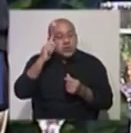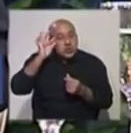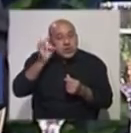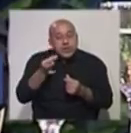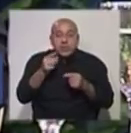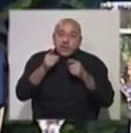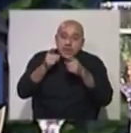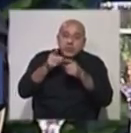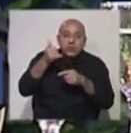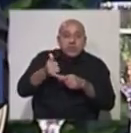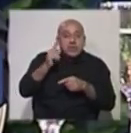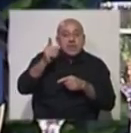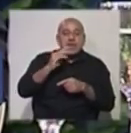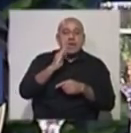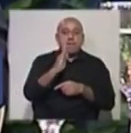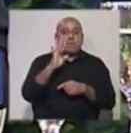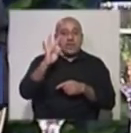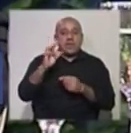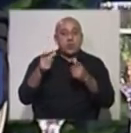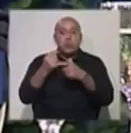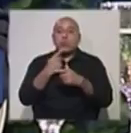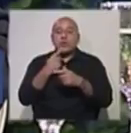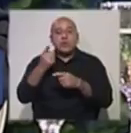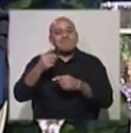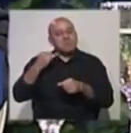autocrítica pendiente del PT y del propio Lula, que no es lo